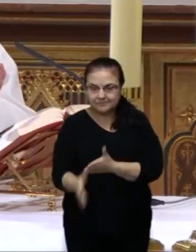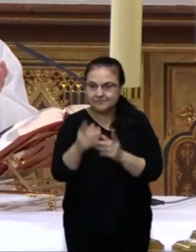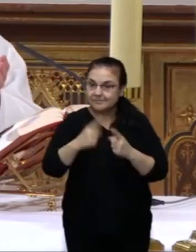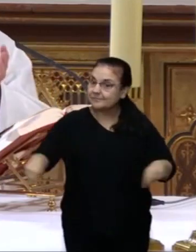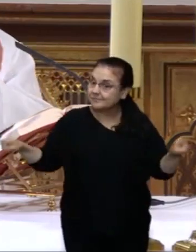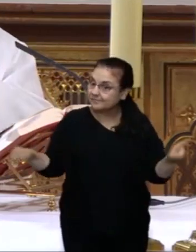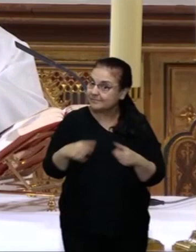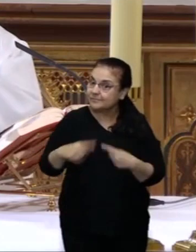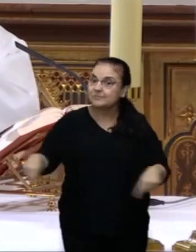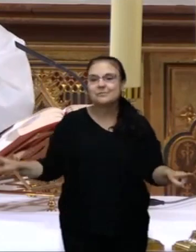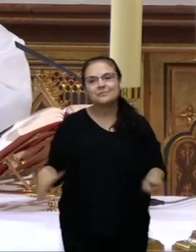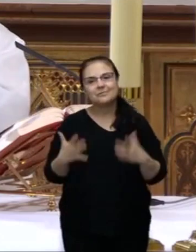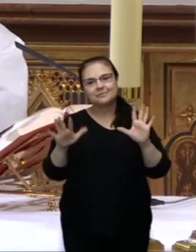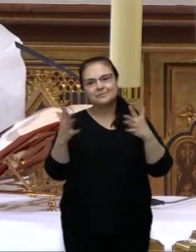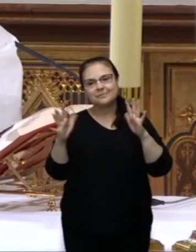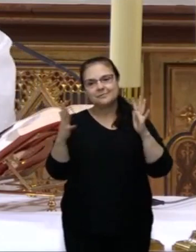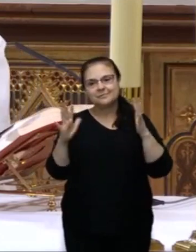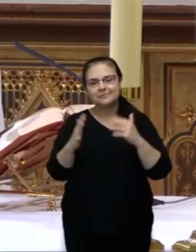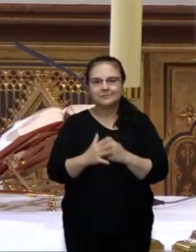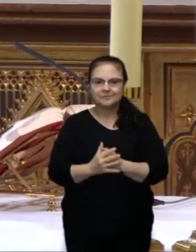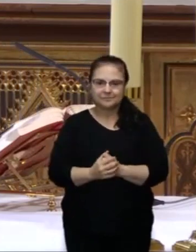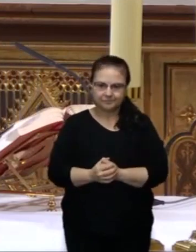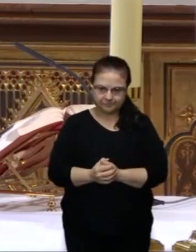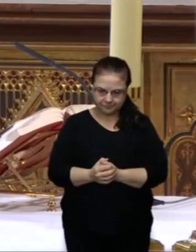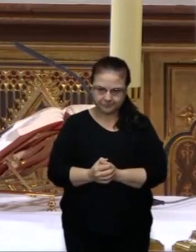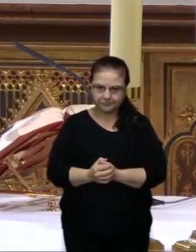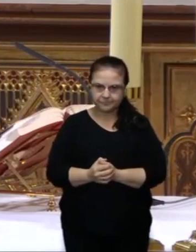eterna y cantar tus alabanzas.